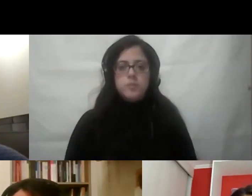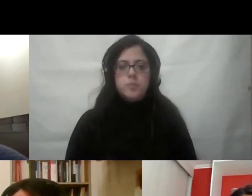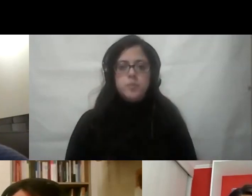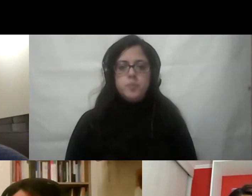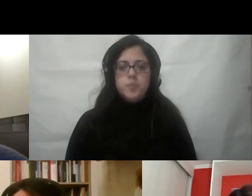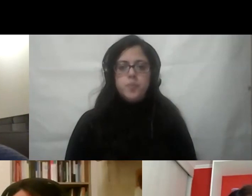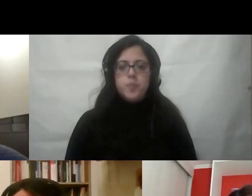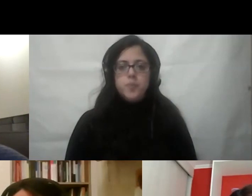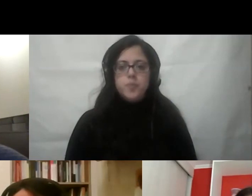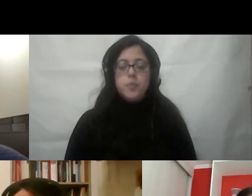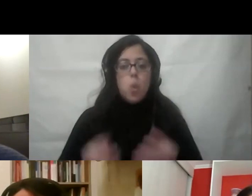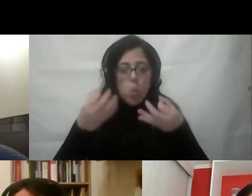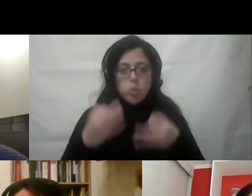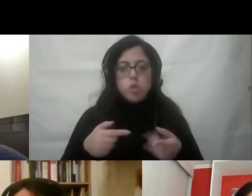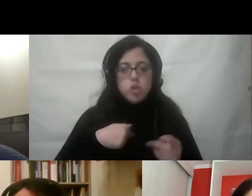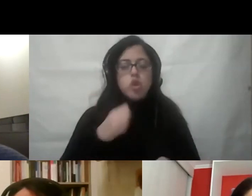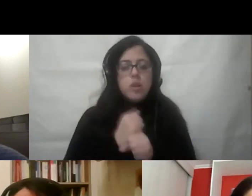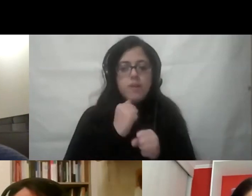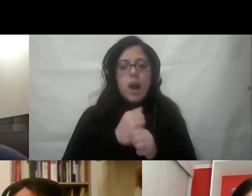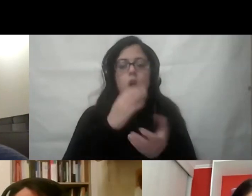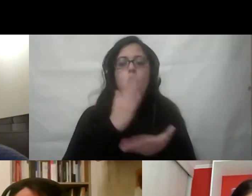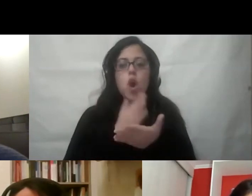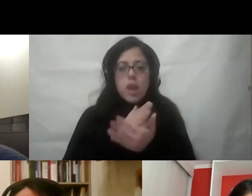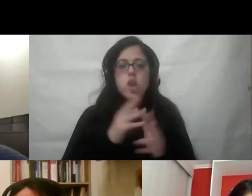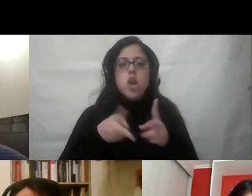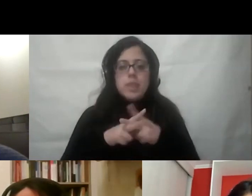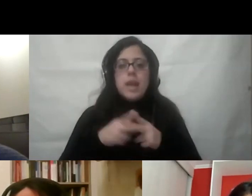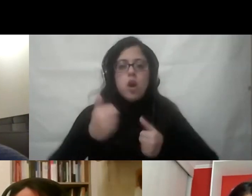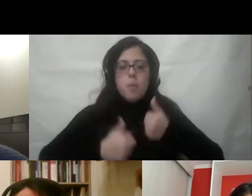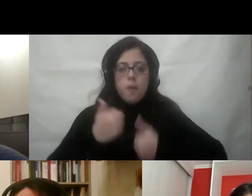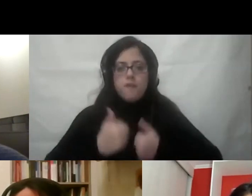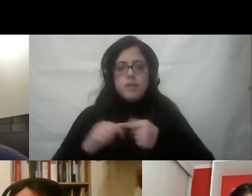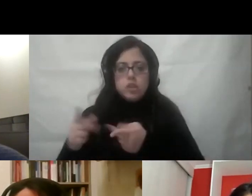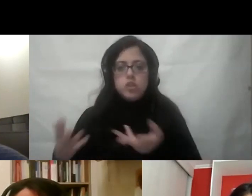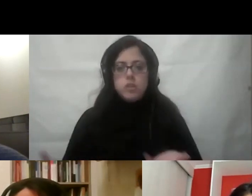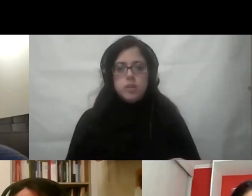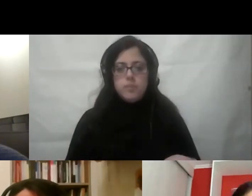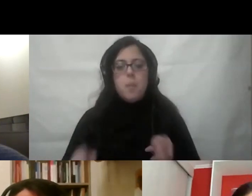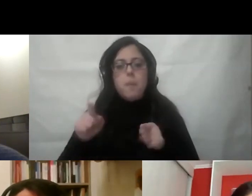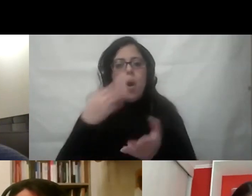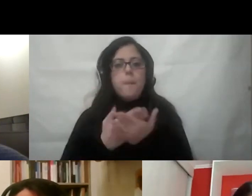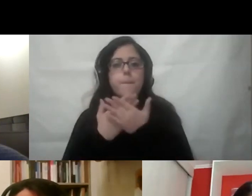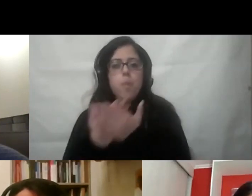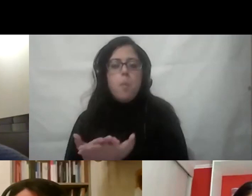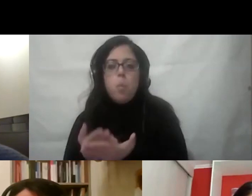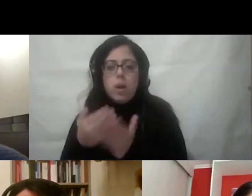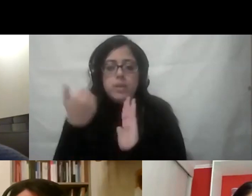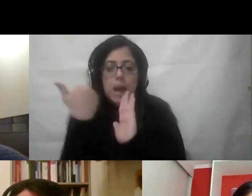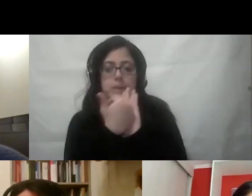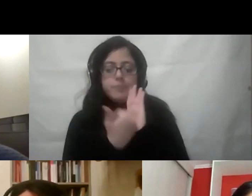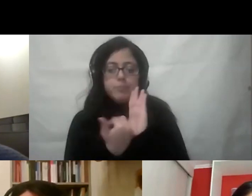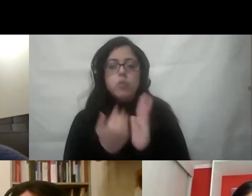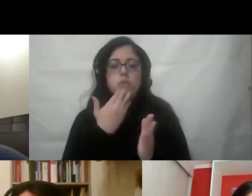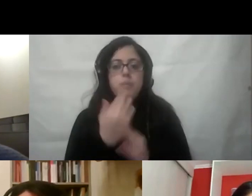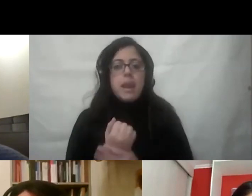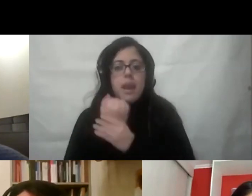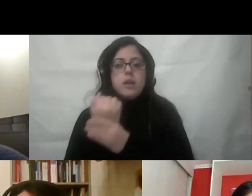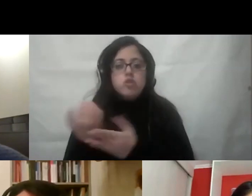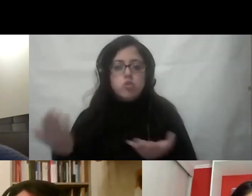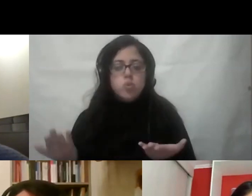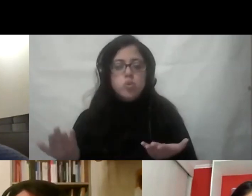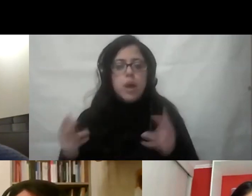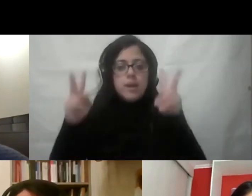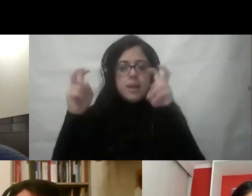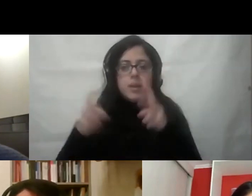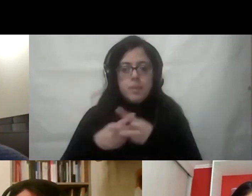Justamente yo trabajo en un colegio técnico profesional, y esta propuesta también sirve para el contexto